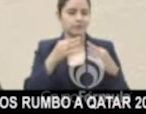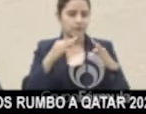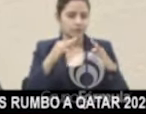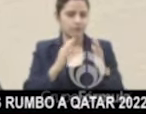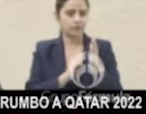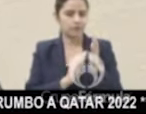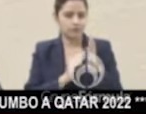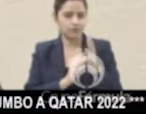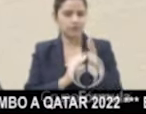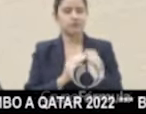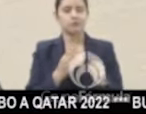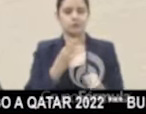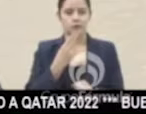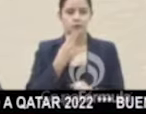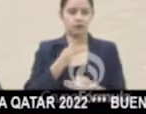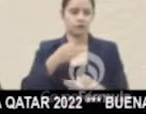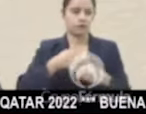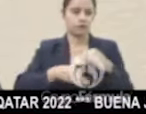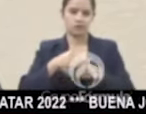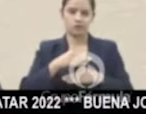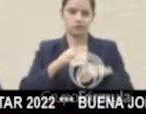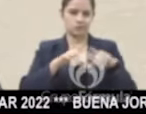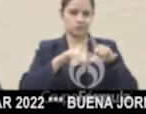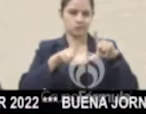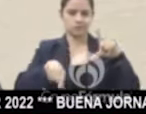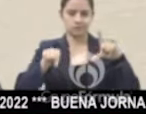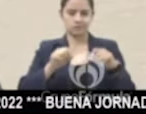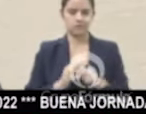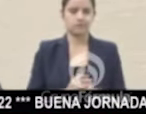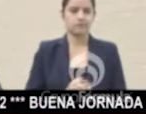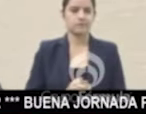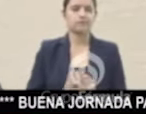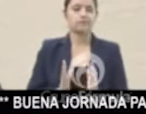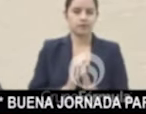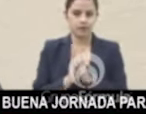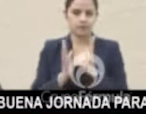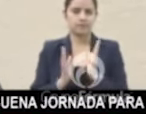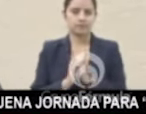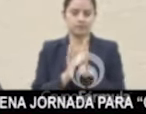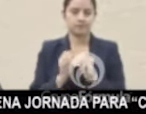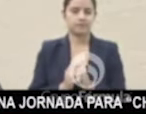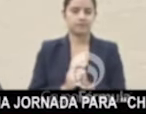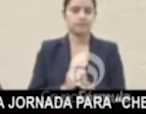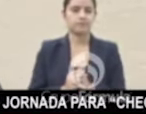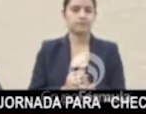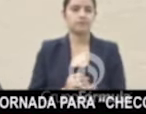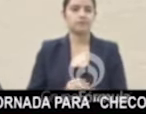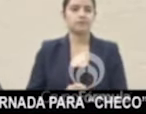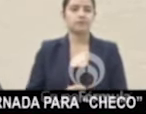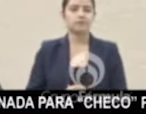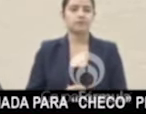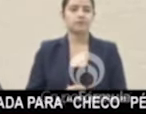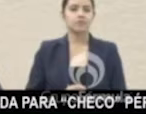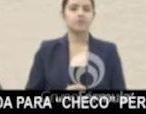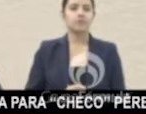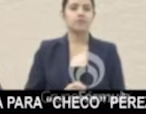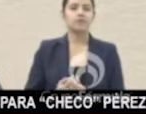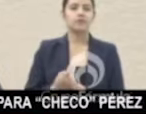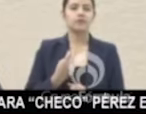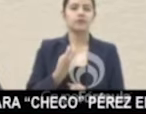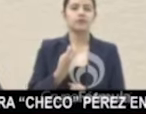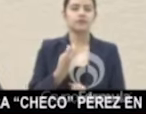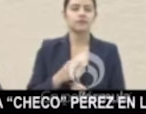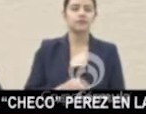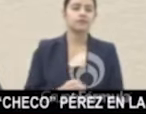Electoral, y desde luego que también es inaceptable esta idea que tienen, que ha expresado incluso el secretario